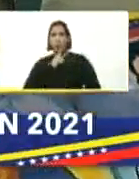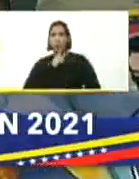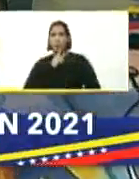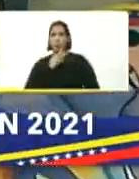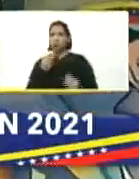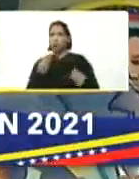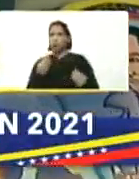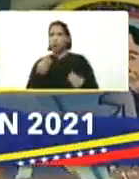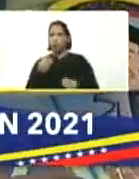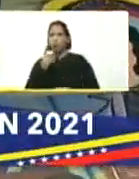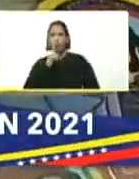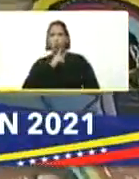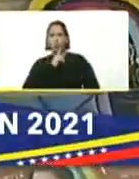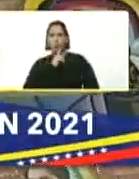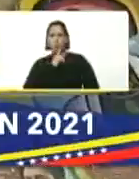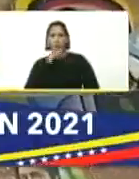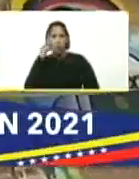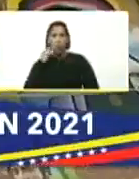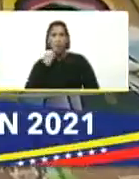seudónimos.